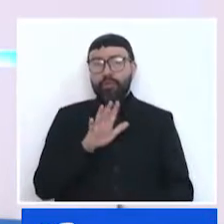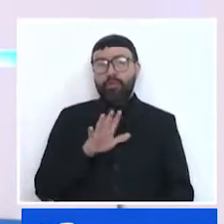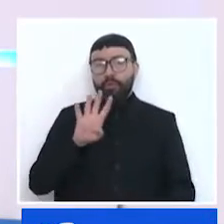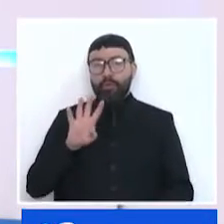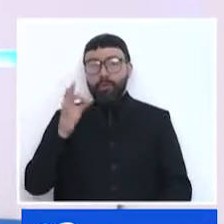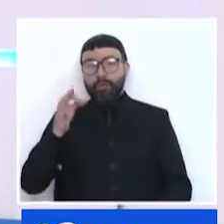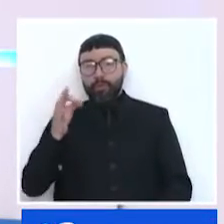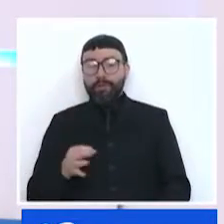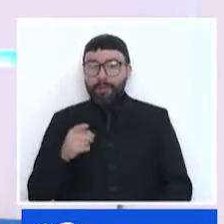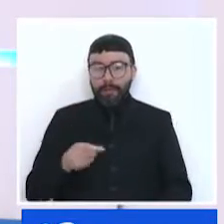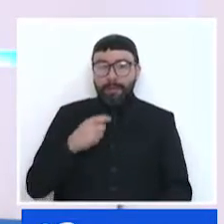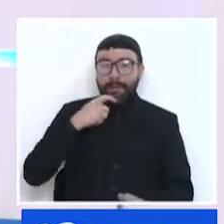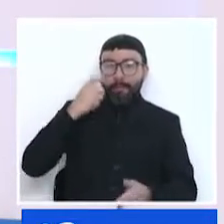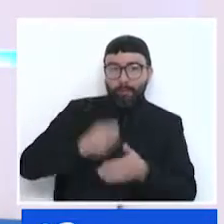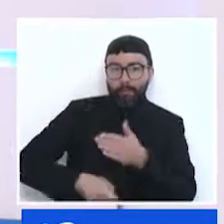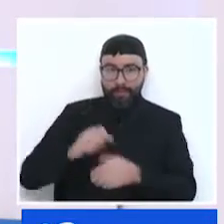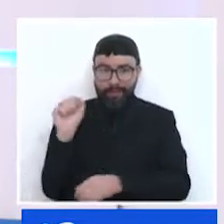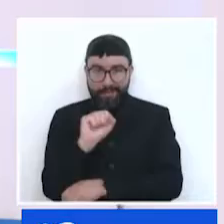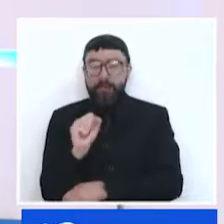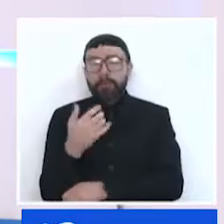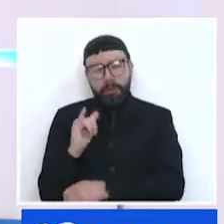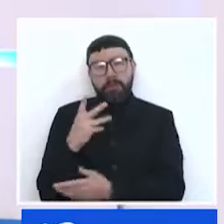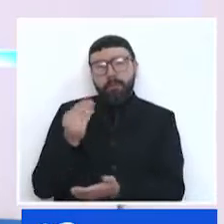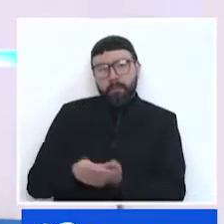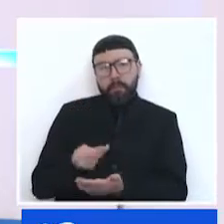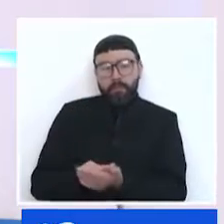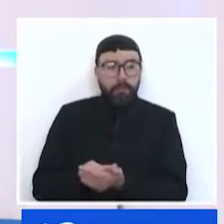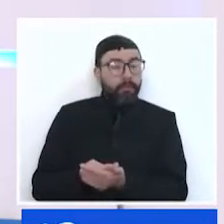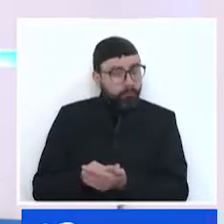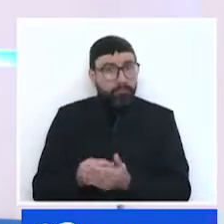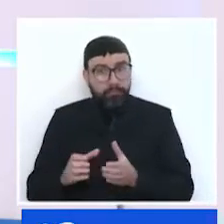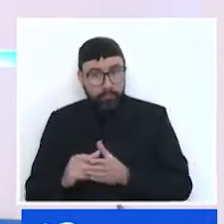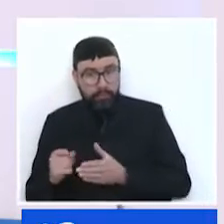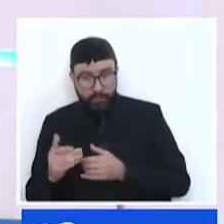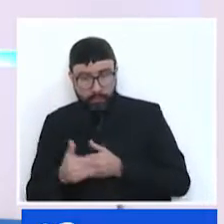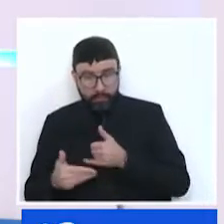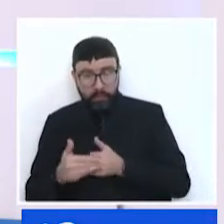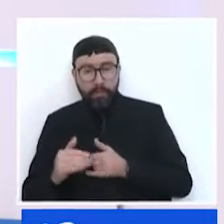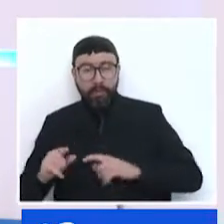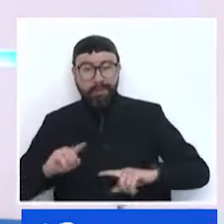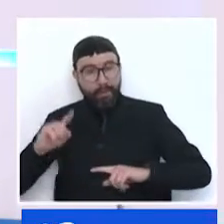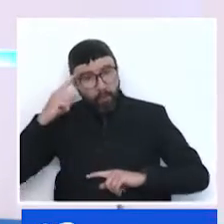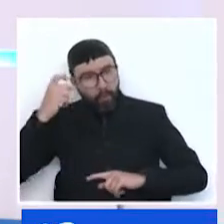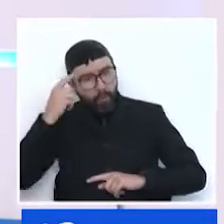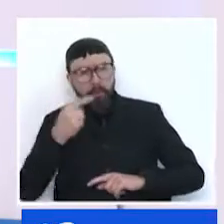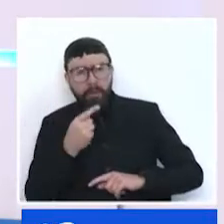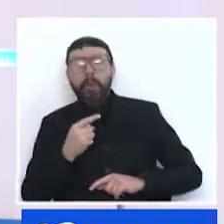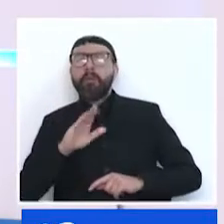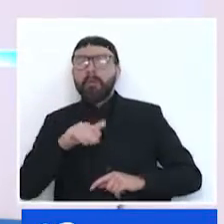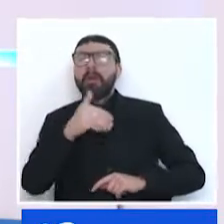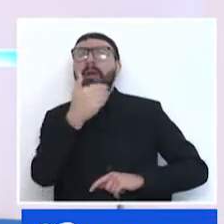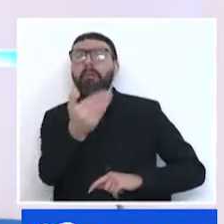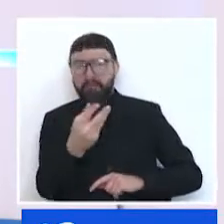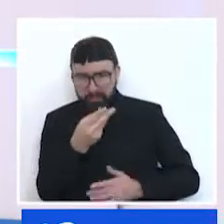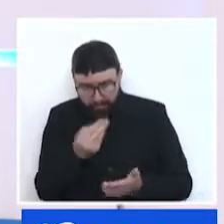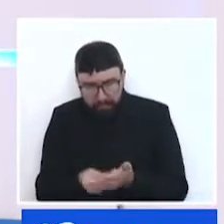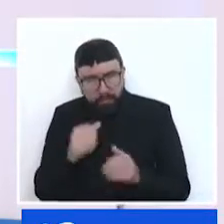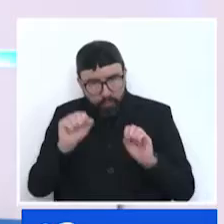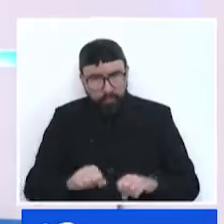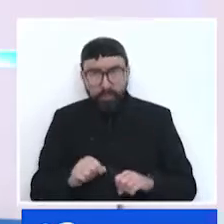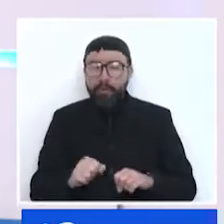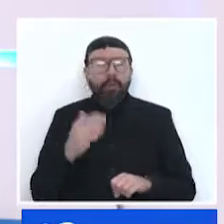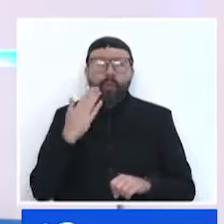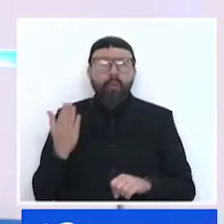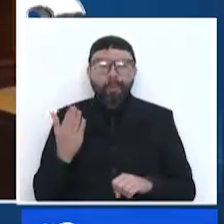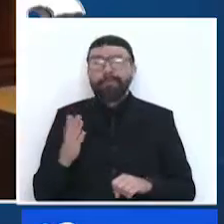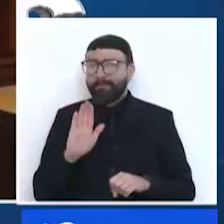del impuesto vehicular han cancelado hasta la fecha. Es por eso que la administración departamental amplió el plazo de pago. Nuestra compañera Ángela Murillas